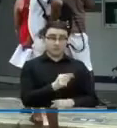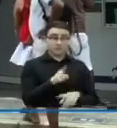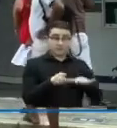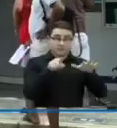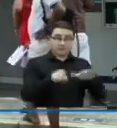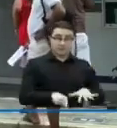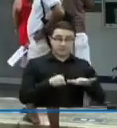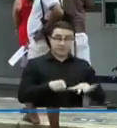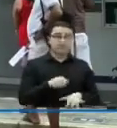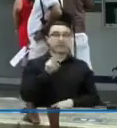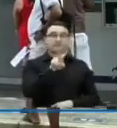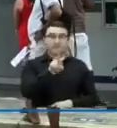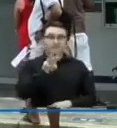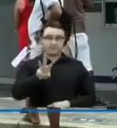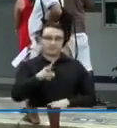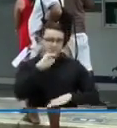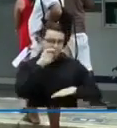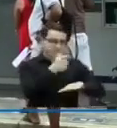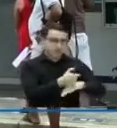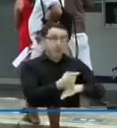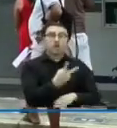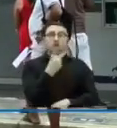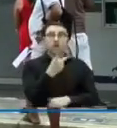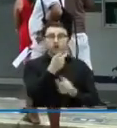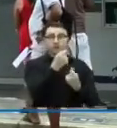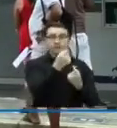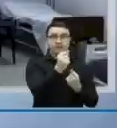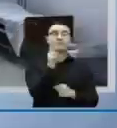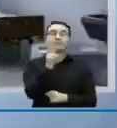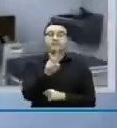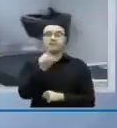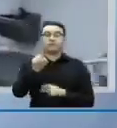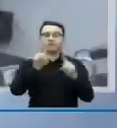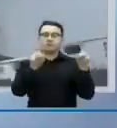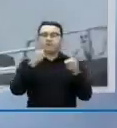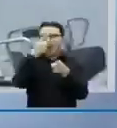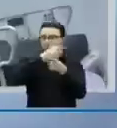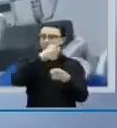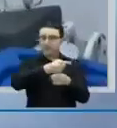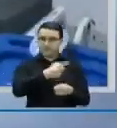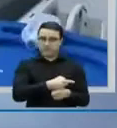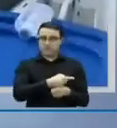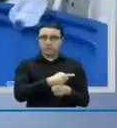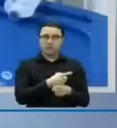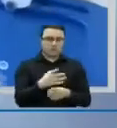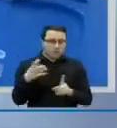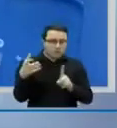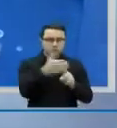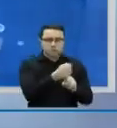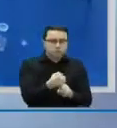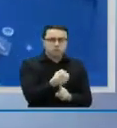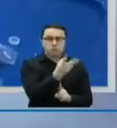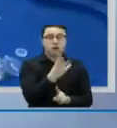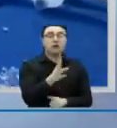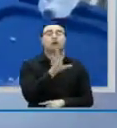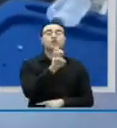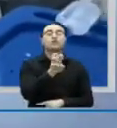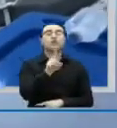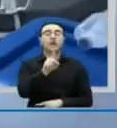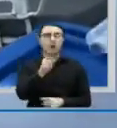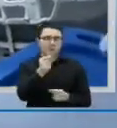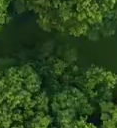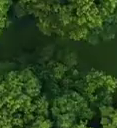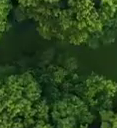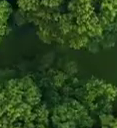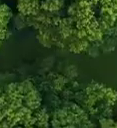auditorías, 2 financieras y 21 auditorías de cumplimiento, encontrando 81 hallazgos fiscales por más de 22